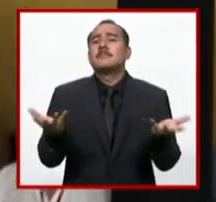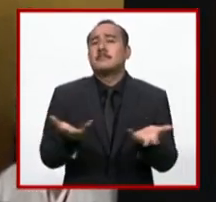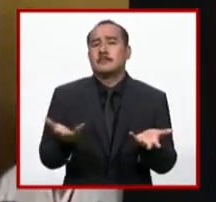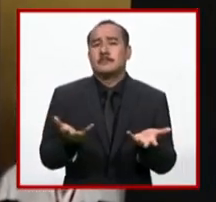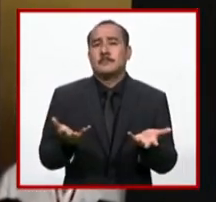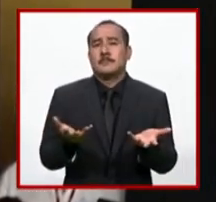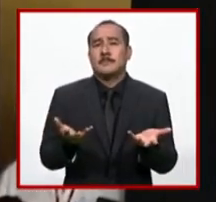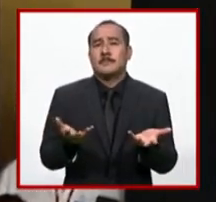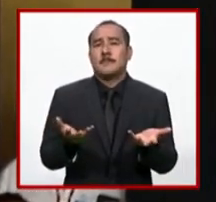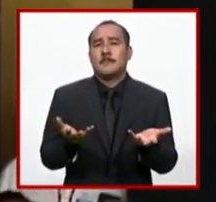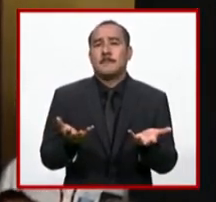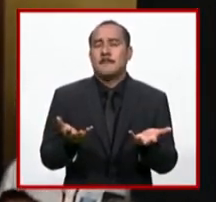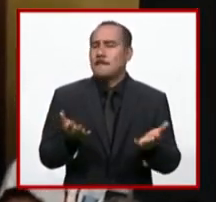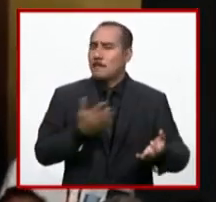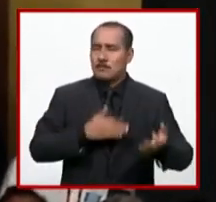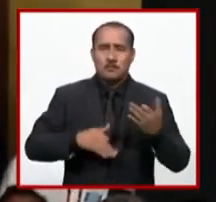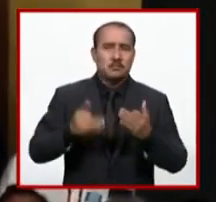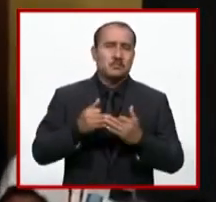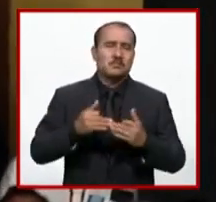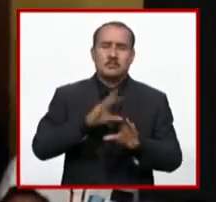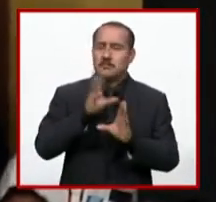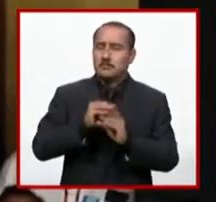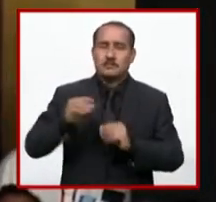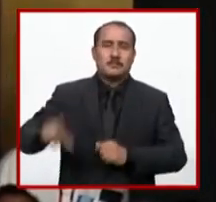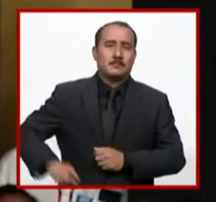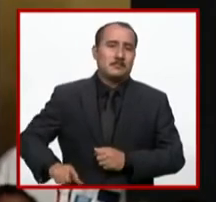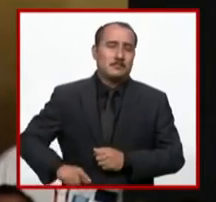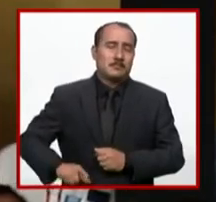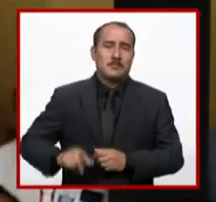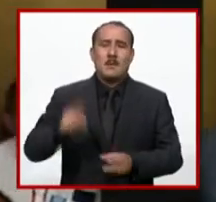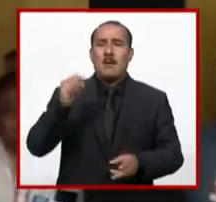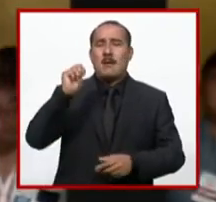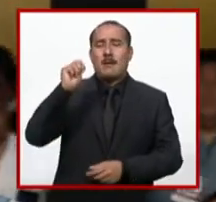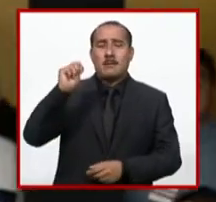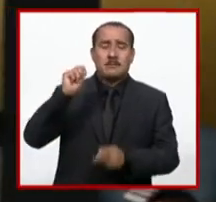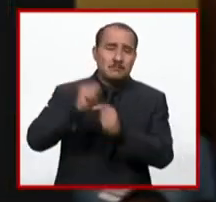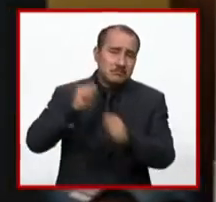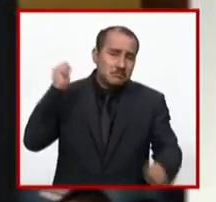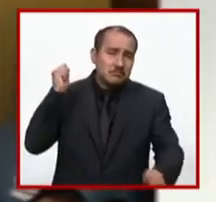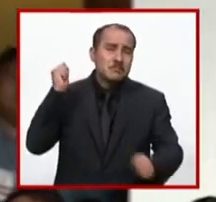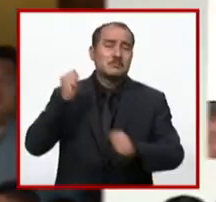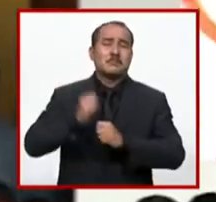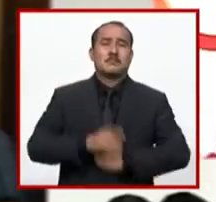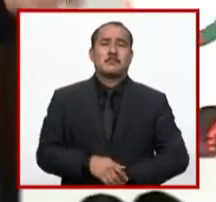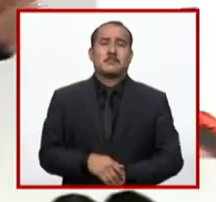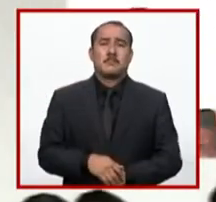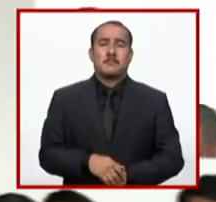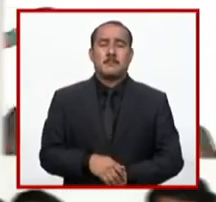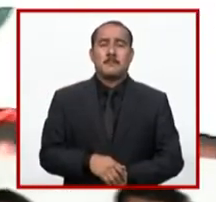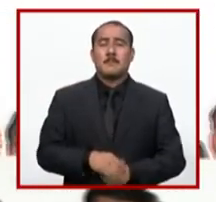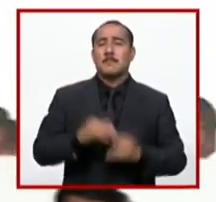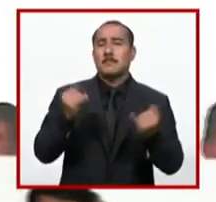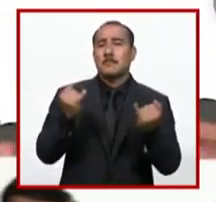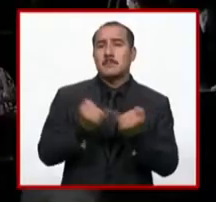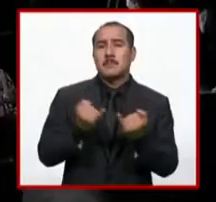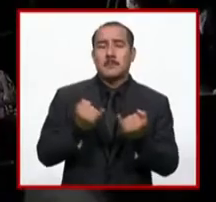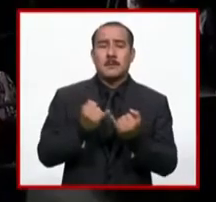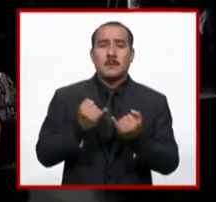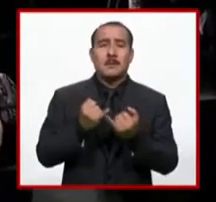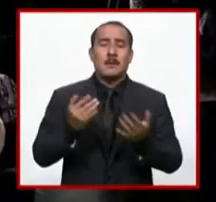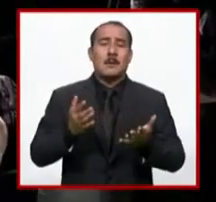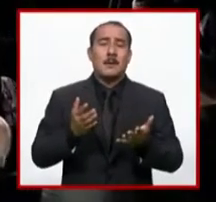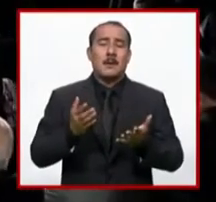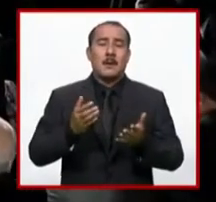también todo el gobierno, empezando por el sector transporte o lo que acabamos de dar el paso, el